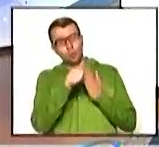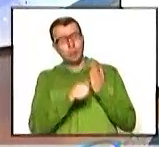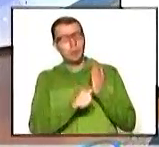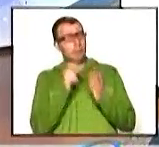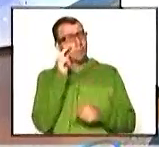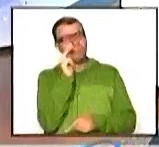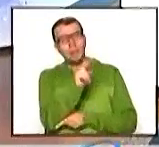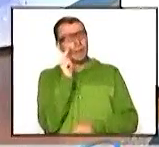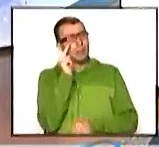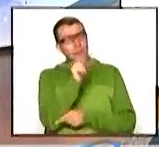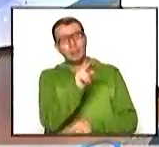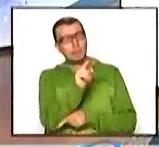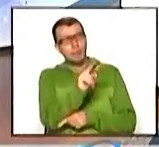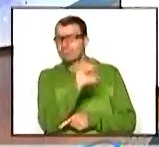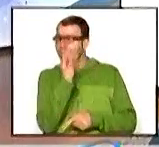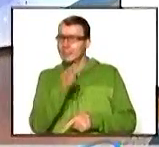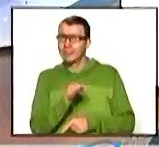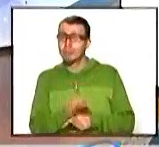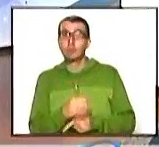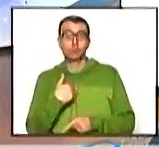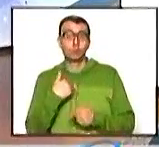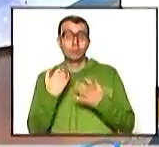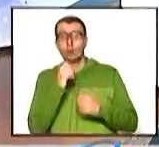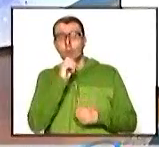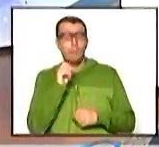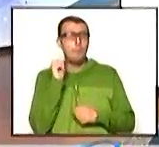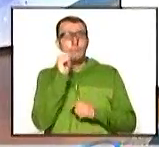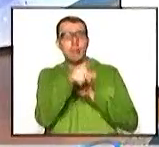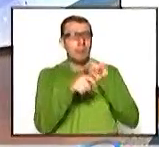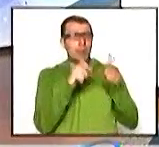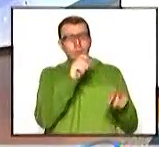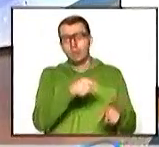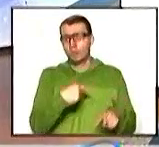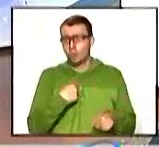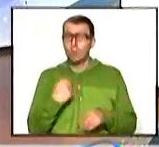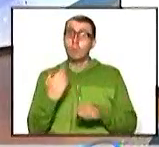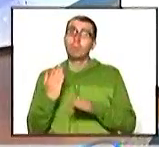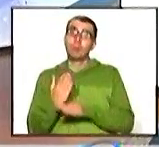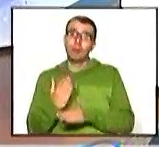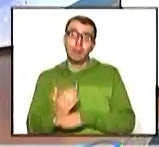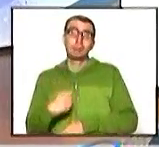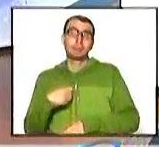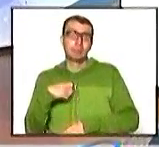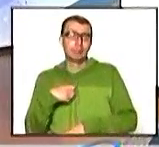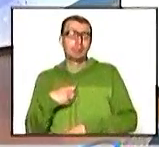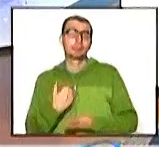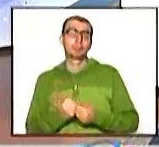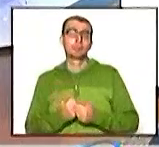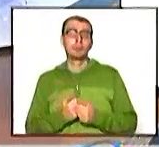bregado para poderle hacer unas preguntitas sobre mis problemas que tengo. Adelante. Resulta que